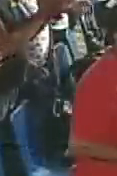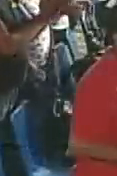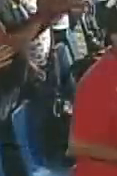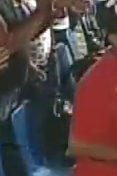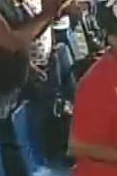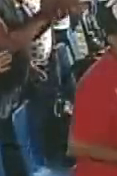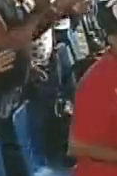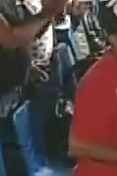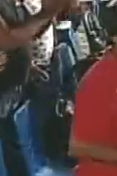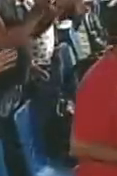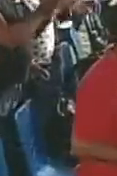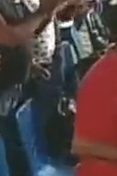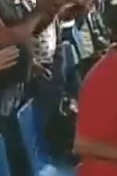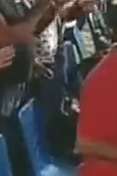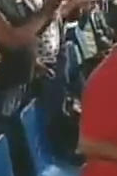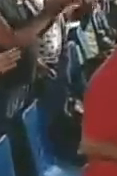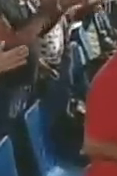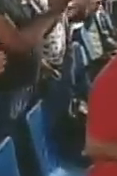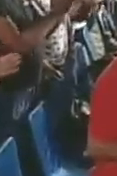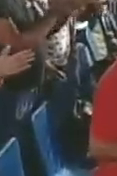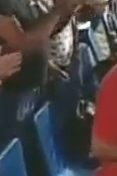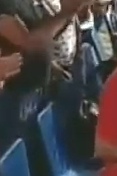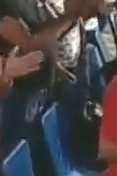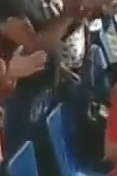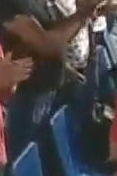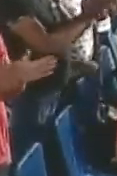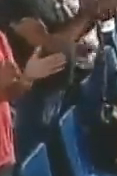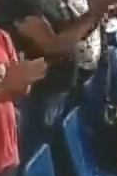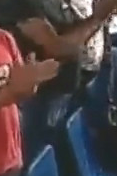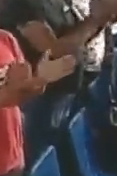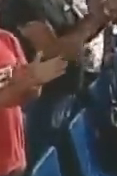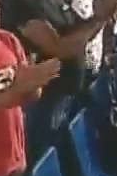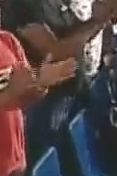¡Hey! A bailar, presidente!